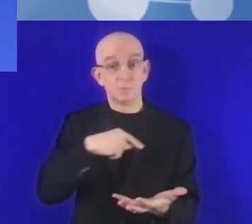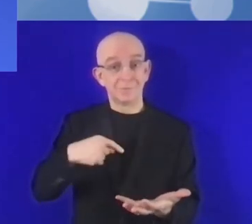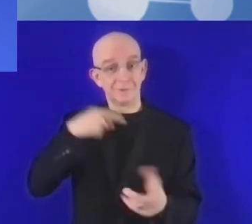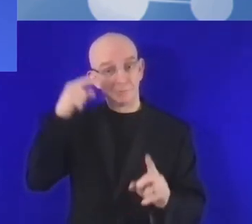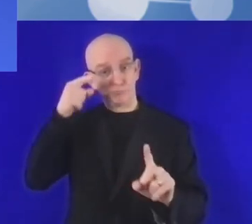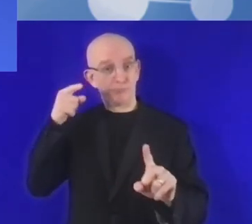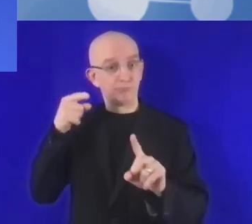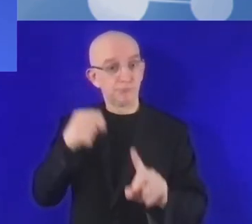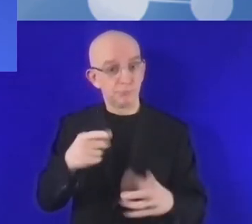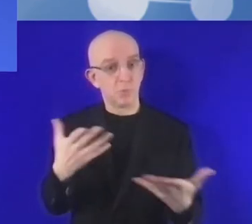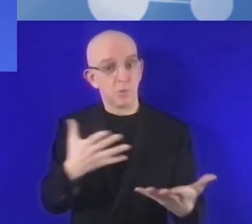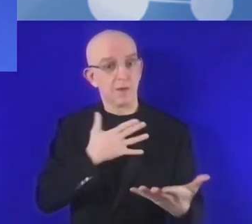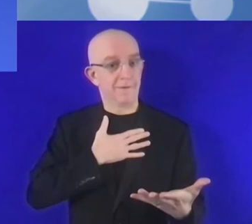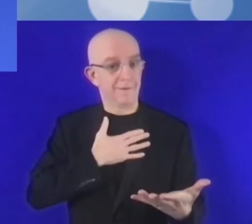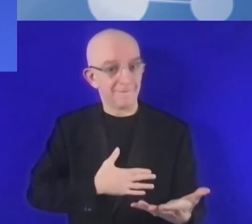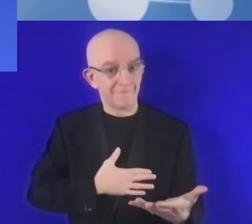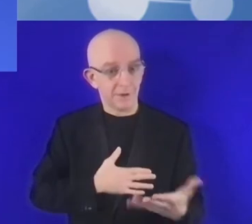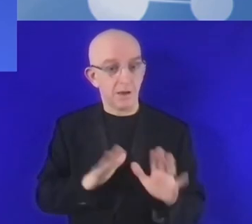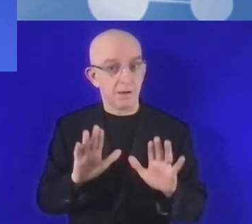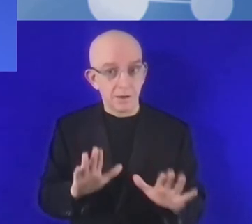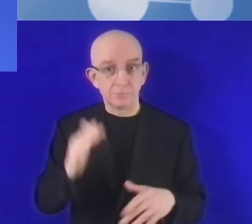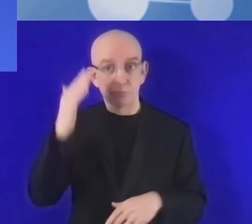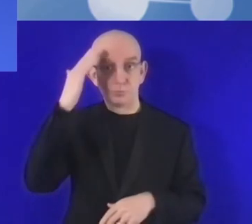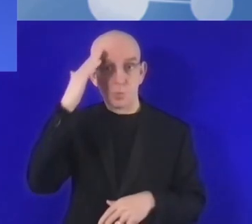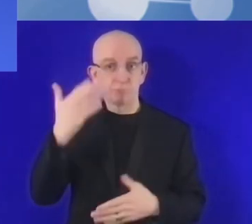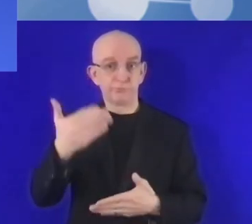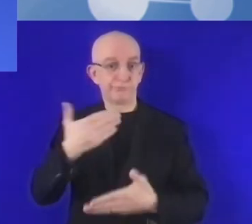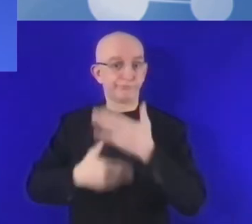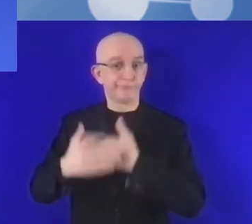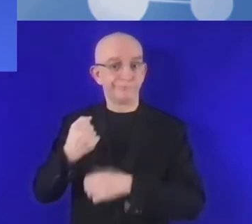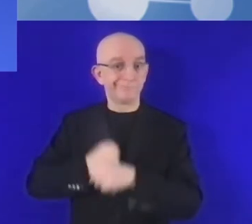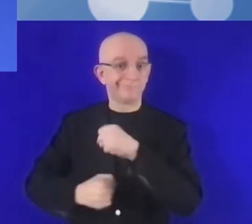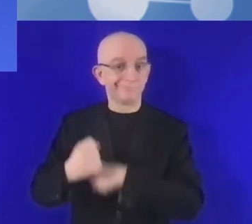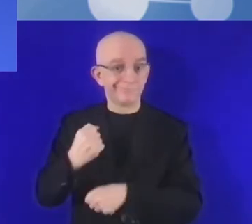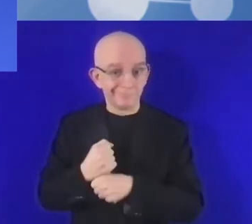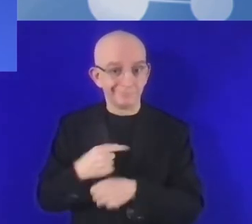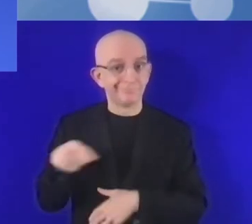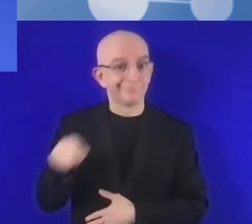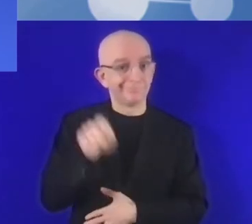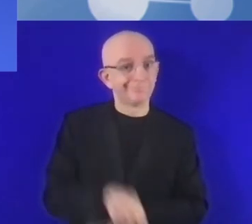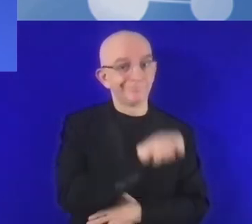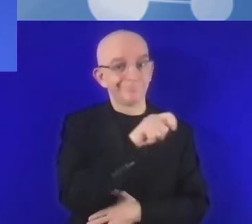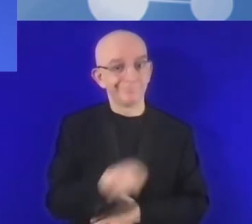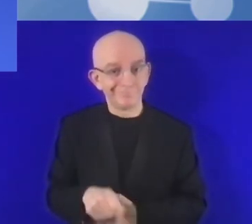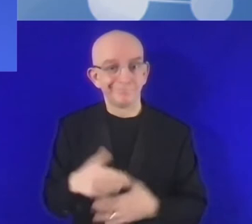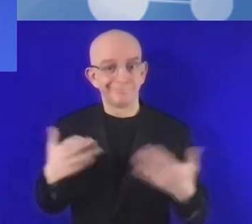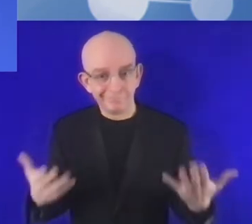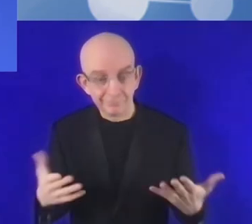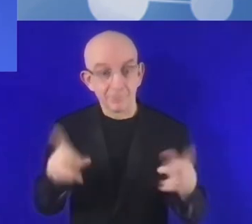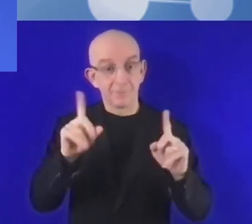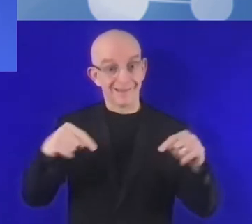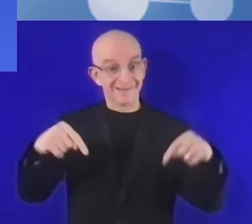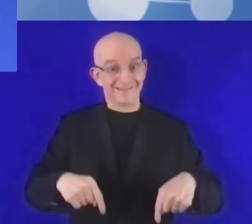organizarse de forma en línea. Por otro lado, los polacos participaron el año pasado en línea en más de